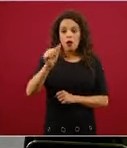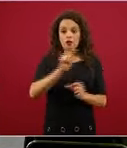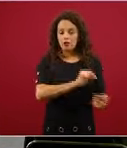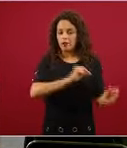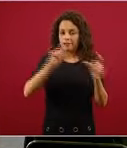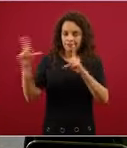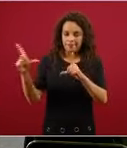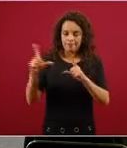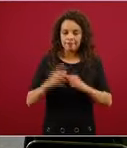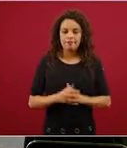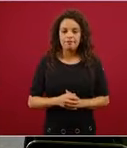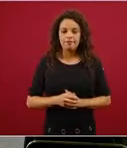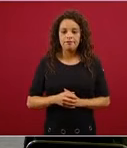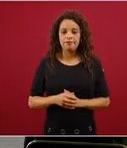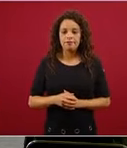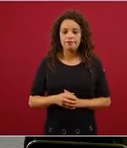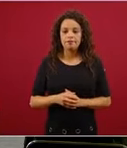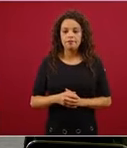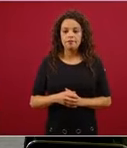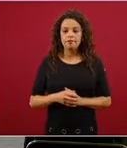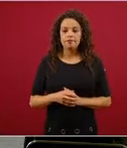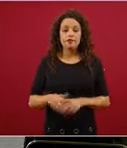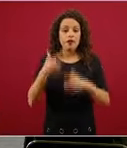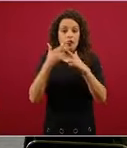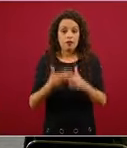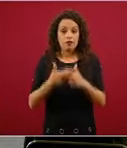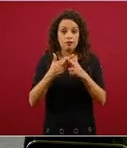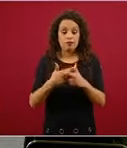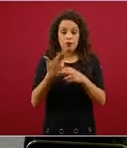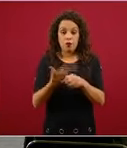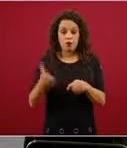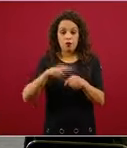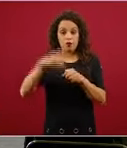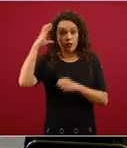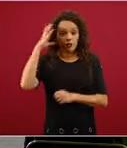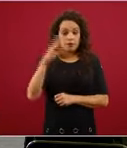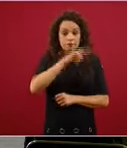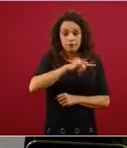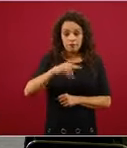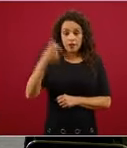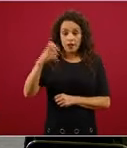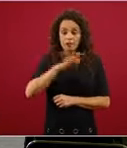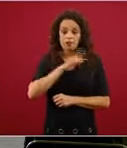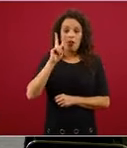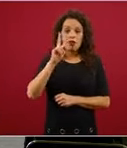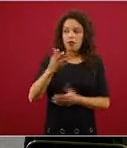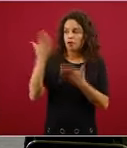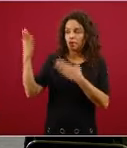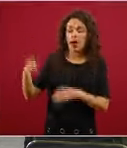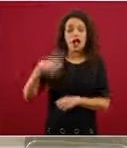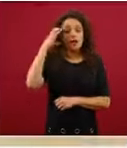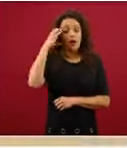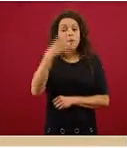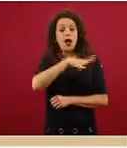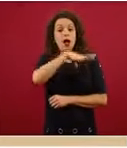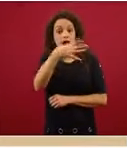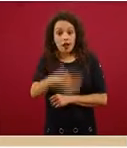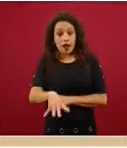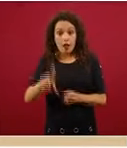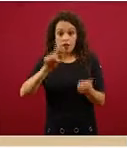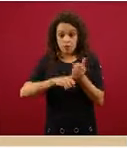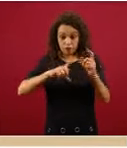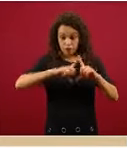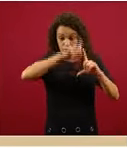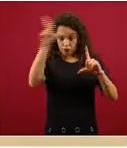la ocupación y disponibilidad hospitalaria. Esta es específicamente la de camas generales a nivel nacional.